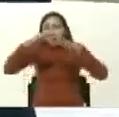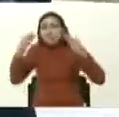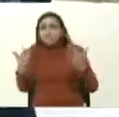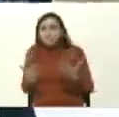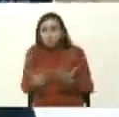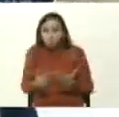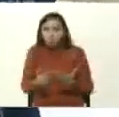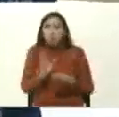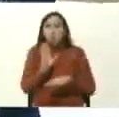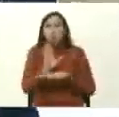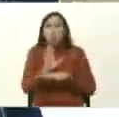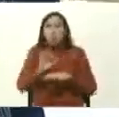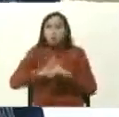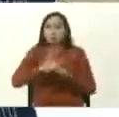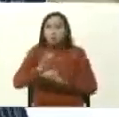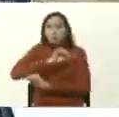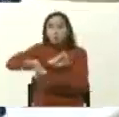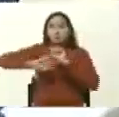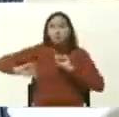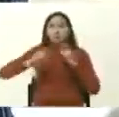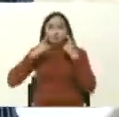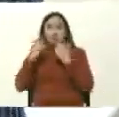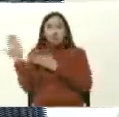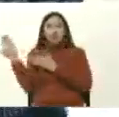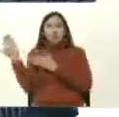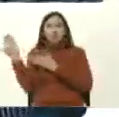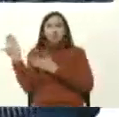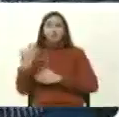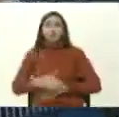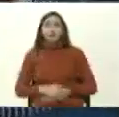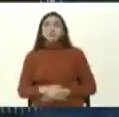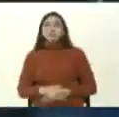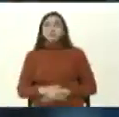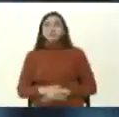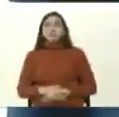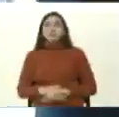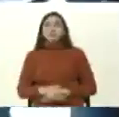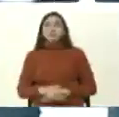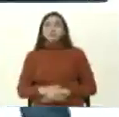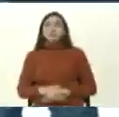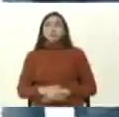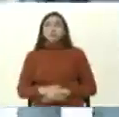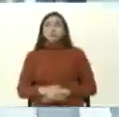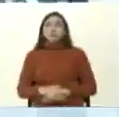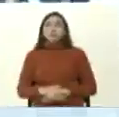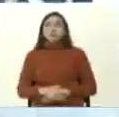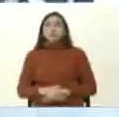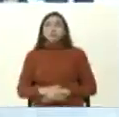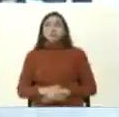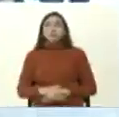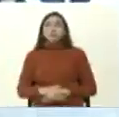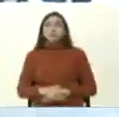nos cuidamos todos y todas. Adelante, muchachos, ¿cómo hacemos?